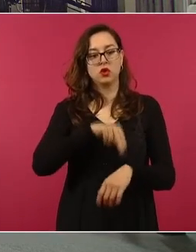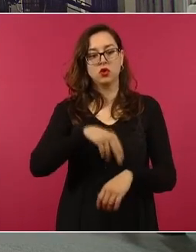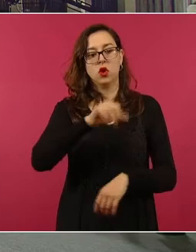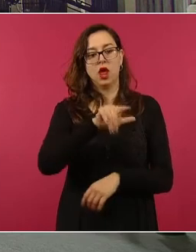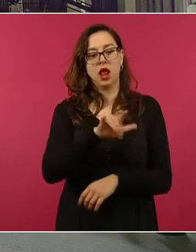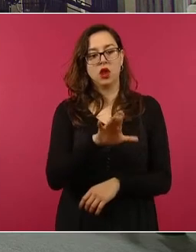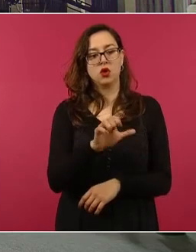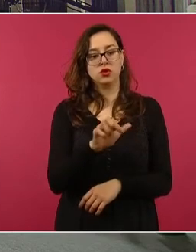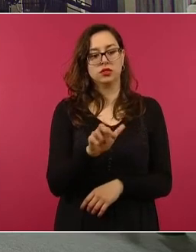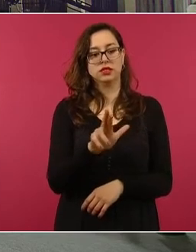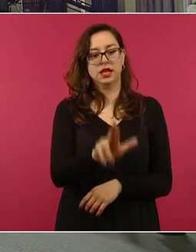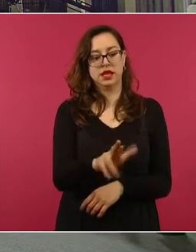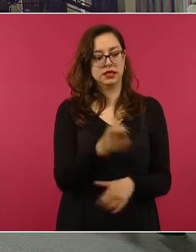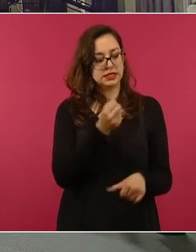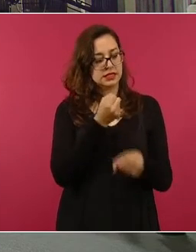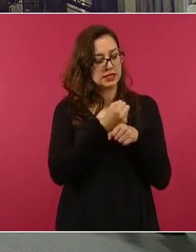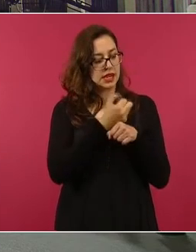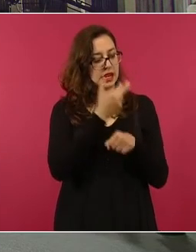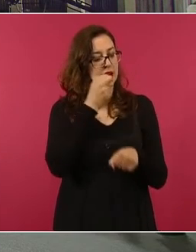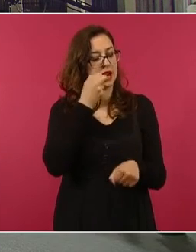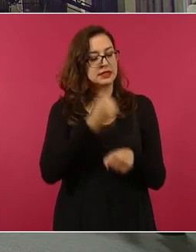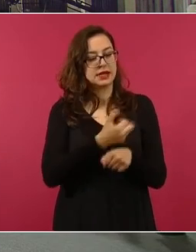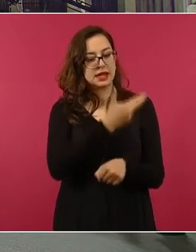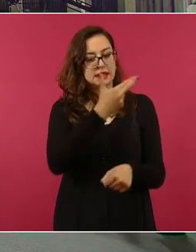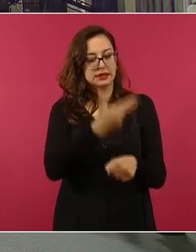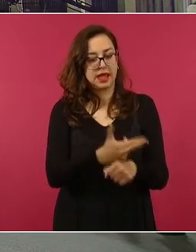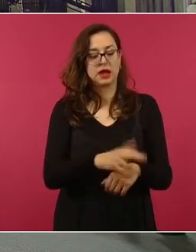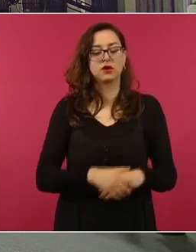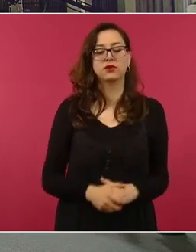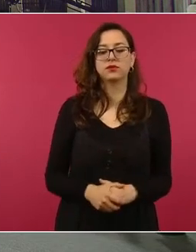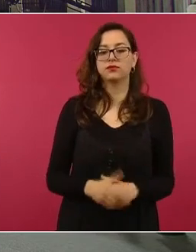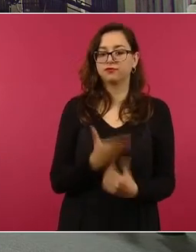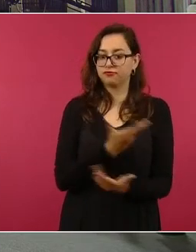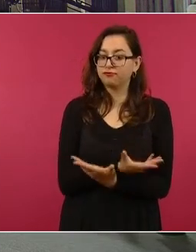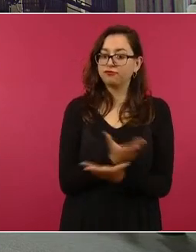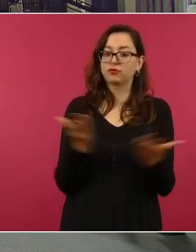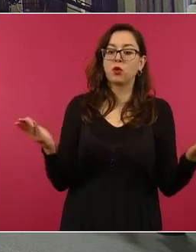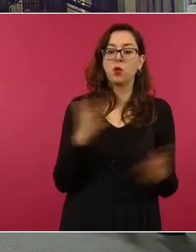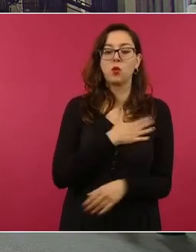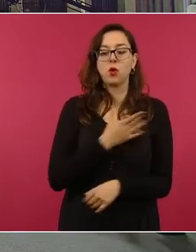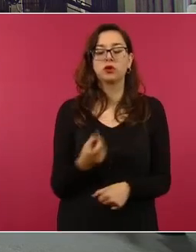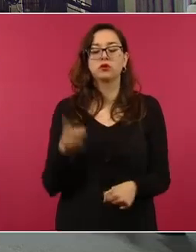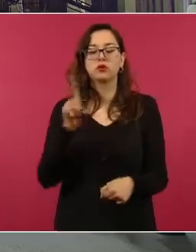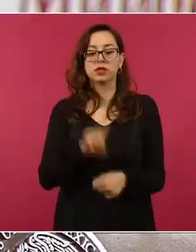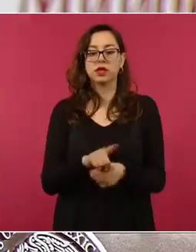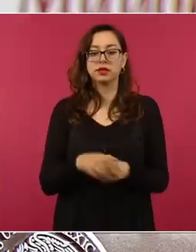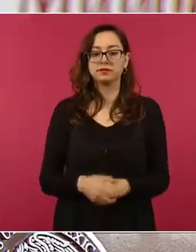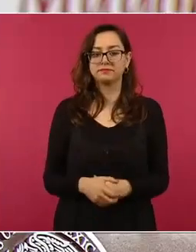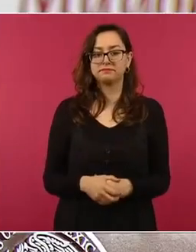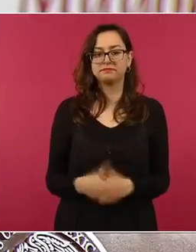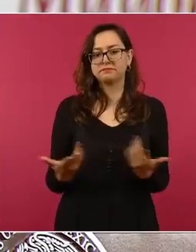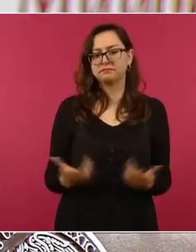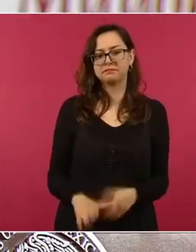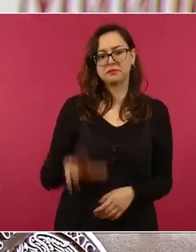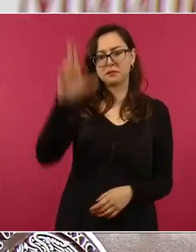tengan todas y todos. Hoy, como todos los martes, presentamos el panorama de la pandemia causada